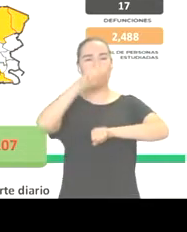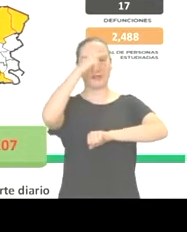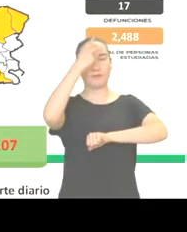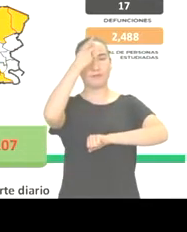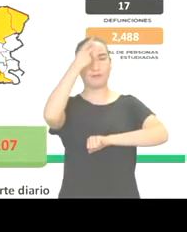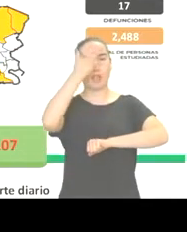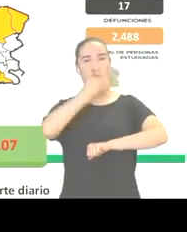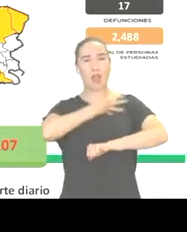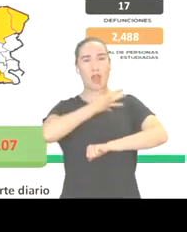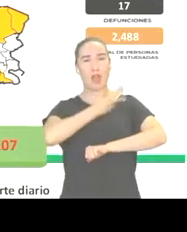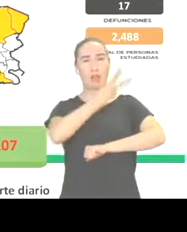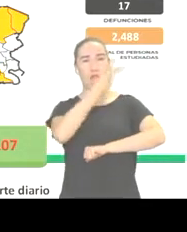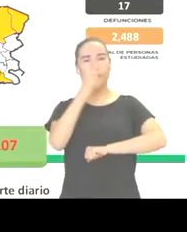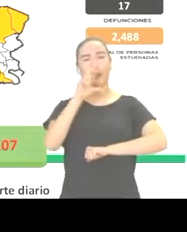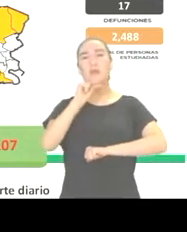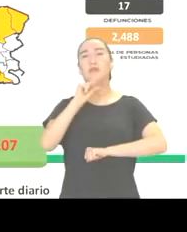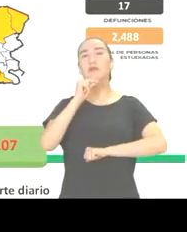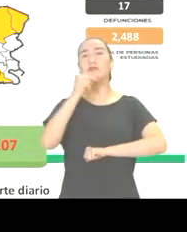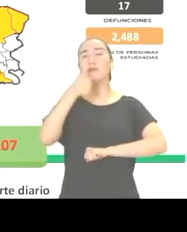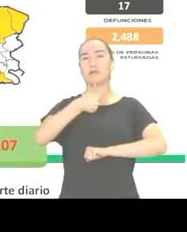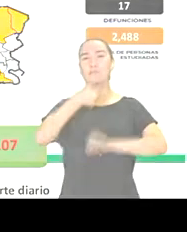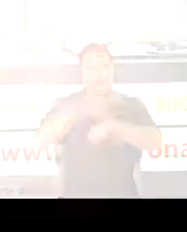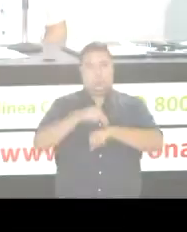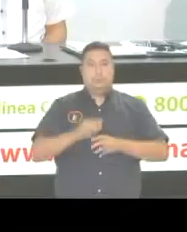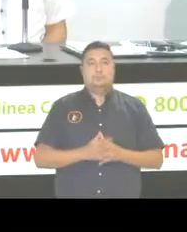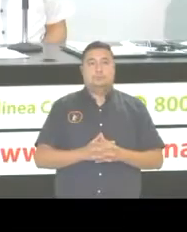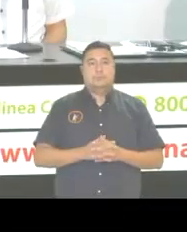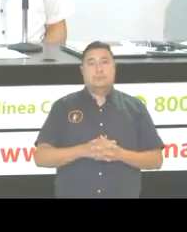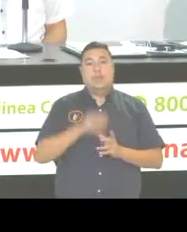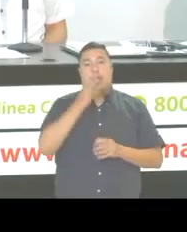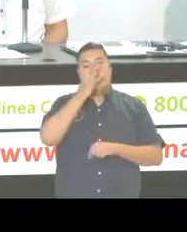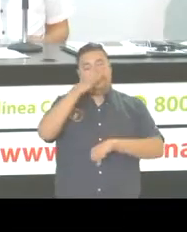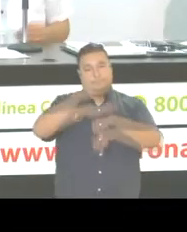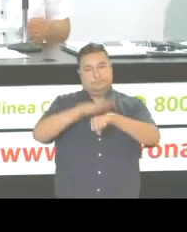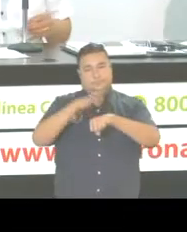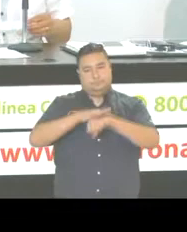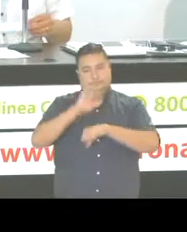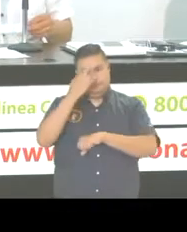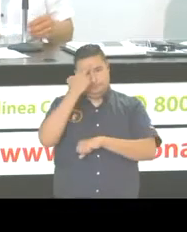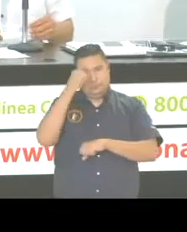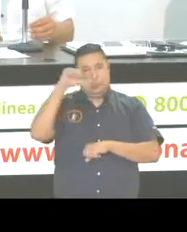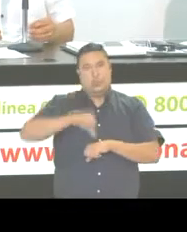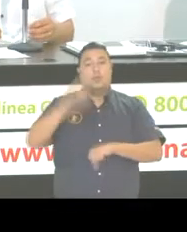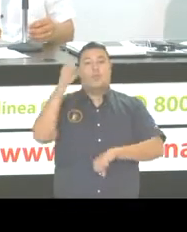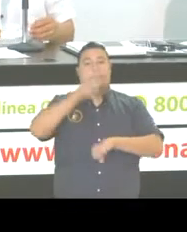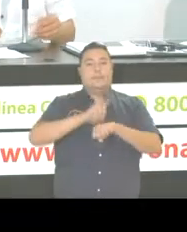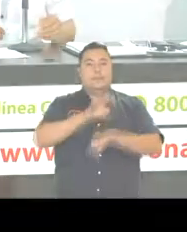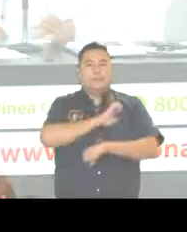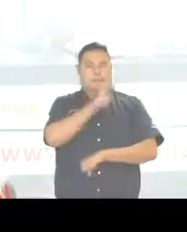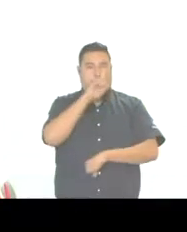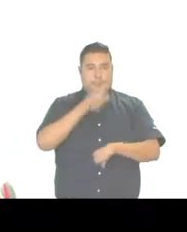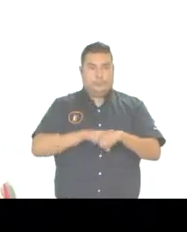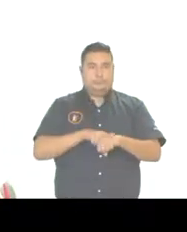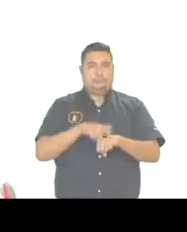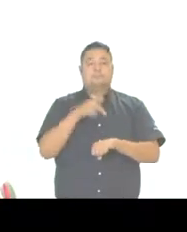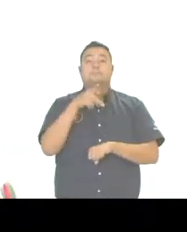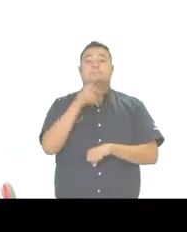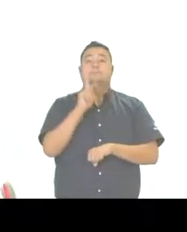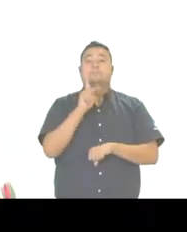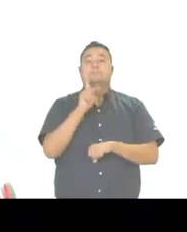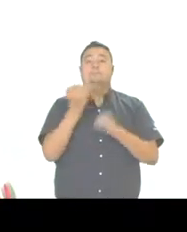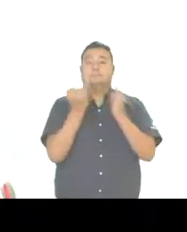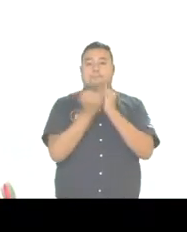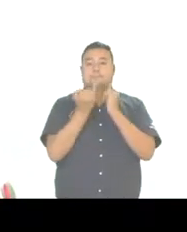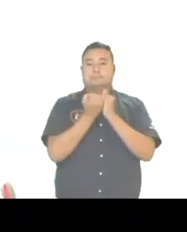tenemos 286 casos. Recordar que hoy es un día especial, pero también recordar que